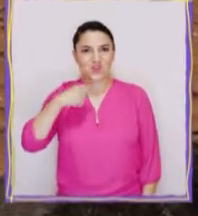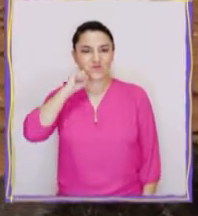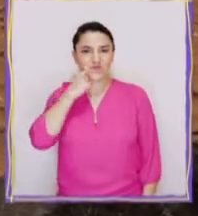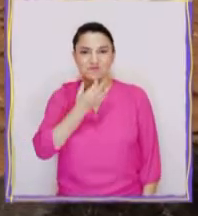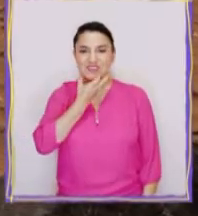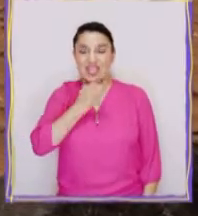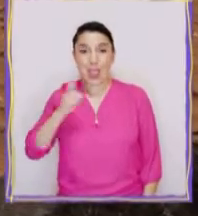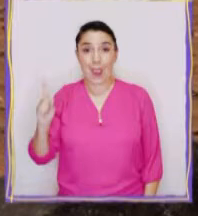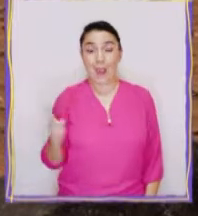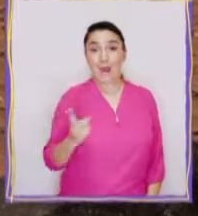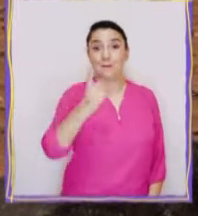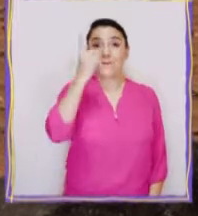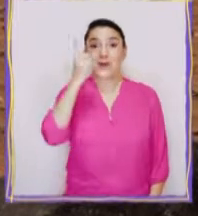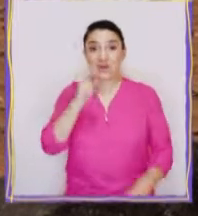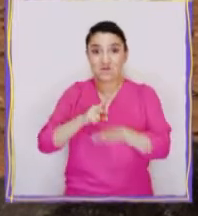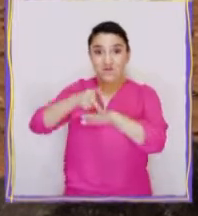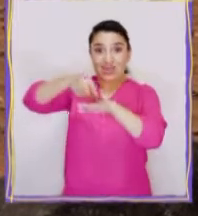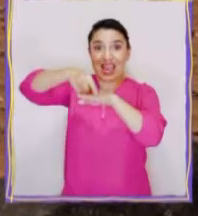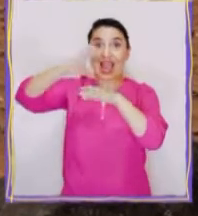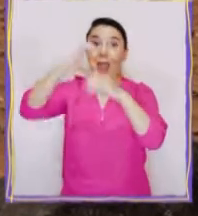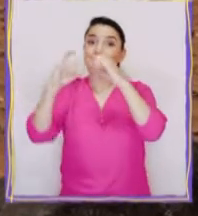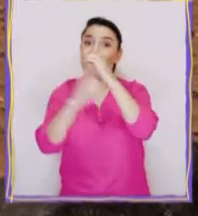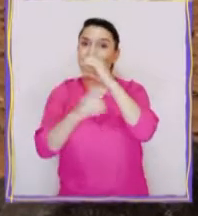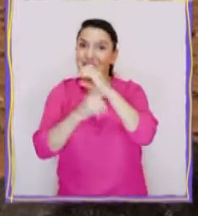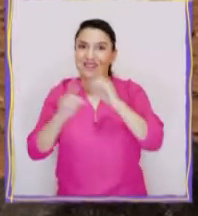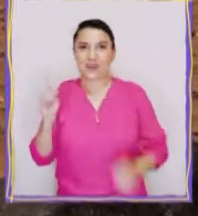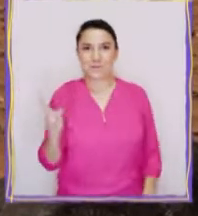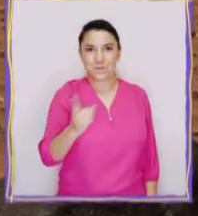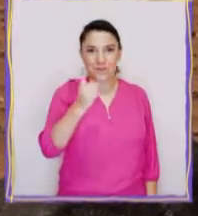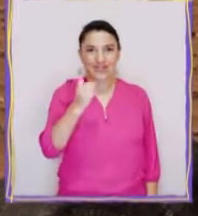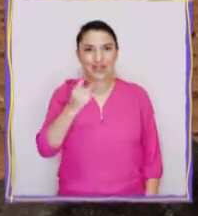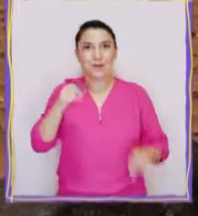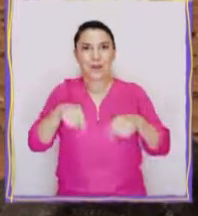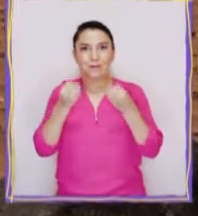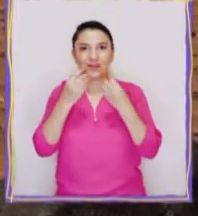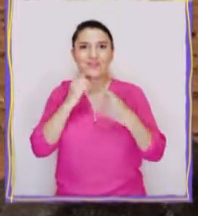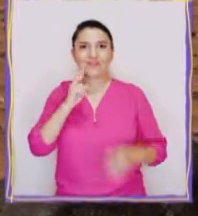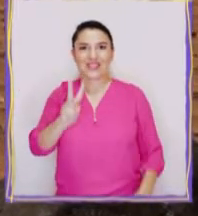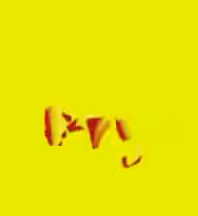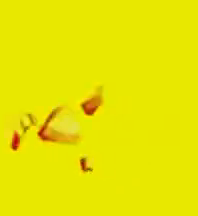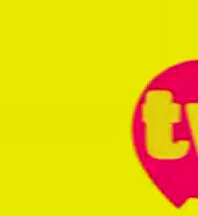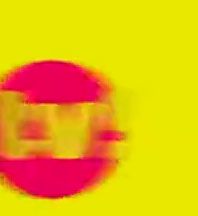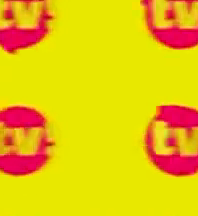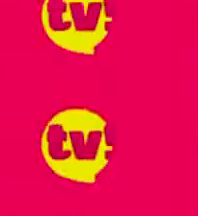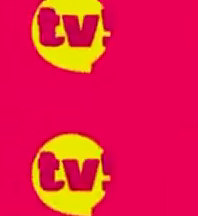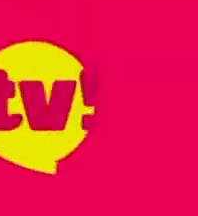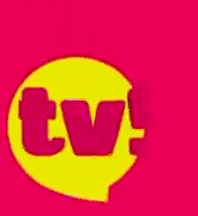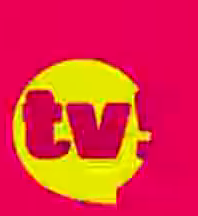Soy Carlos, el primer explorador de Marte, y esto fue Aprendo TV. ¡Chao!